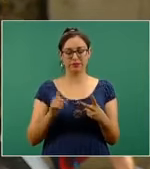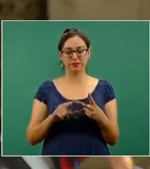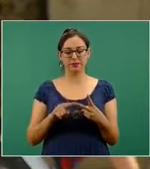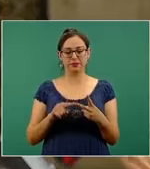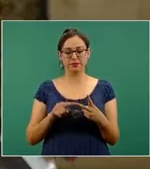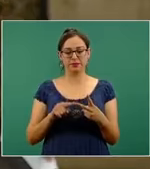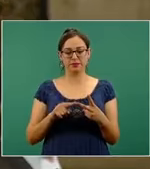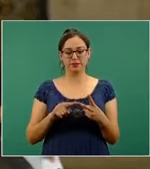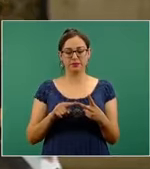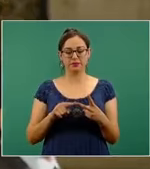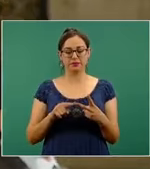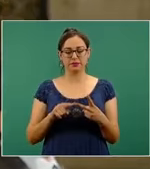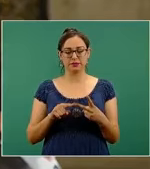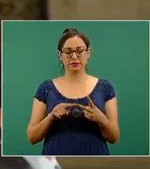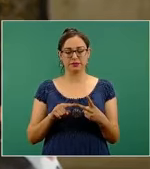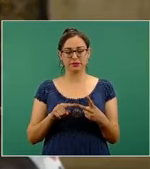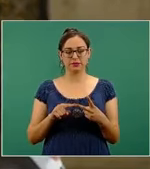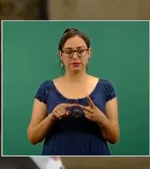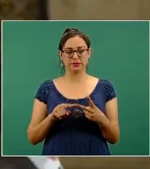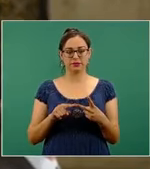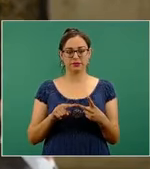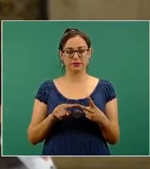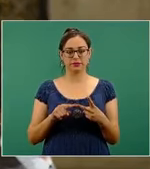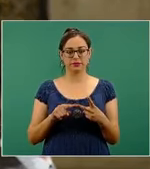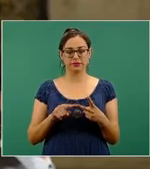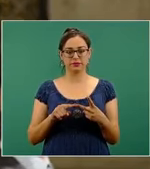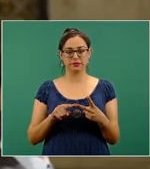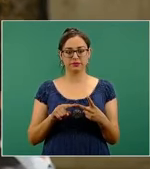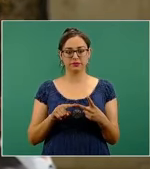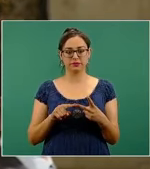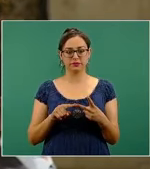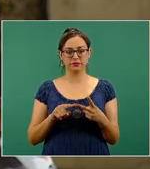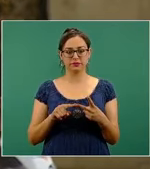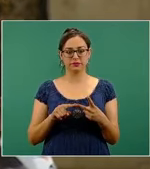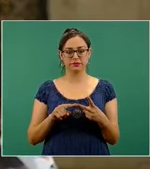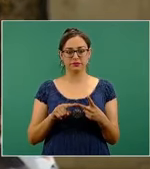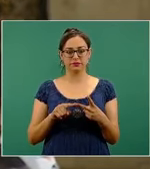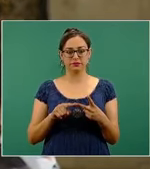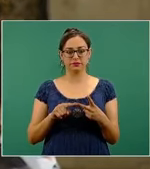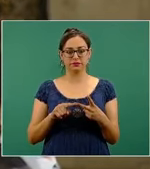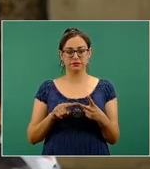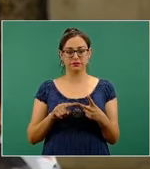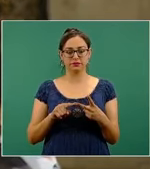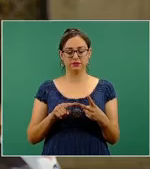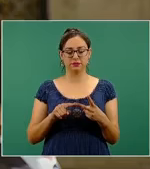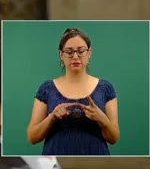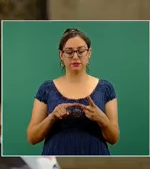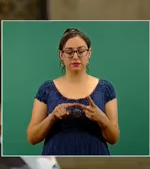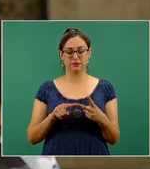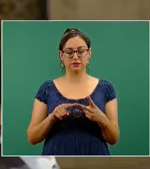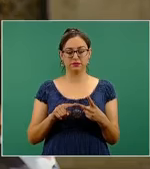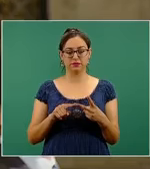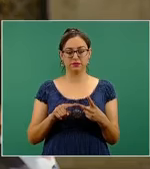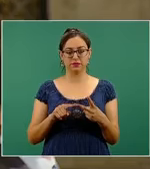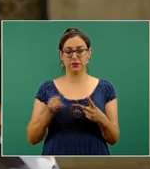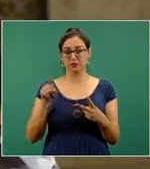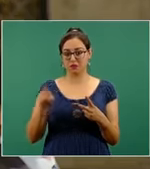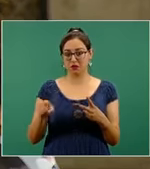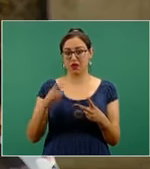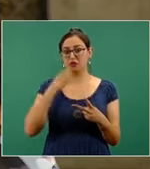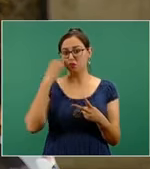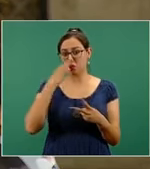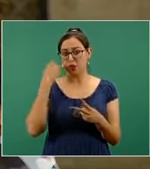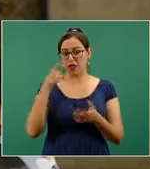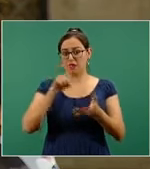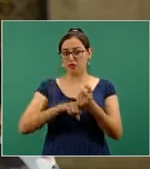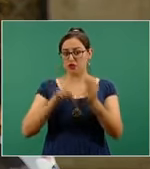sobre precisamente esta materia de educación nutricional, ¿cómo se está implementando? Si ya han tenido